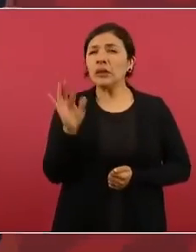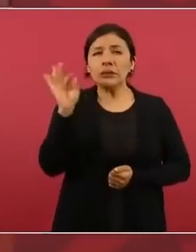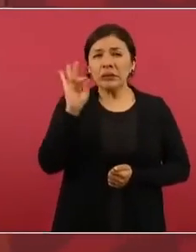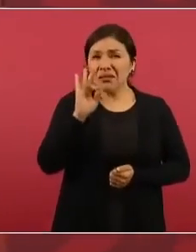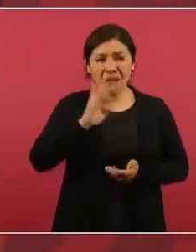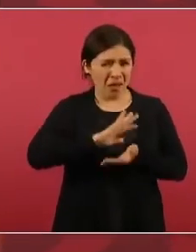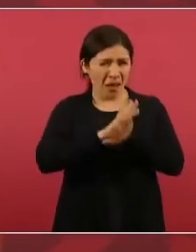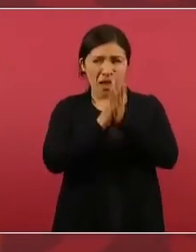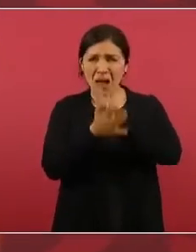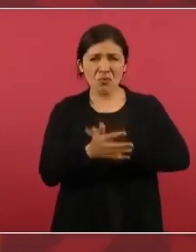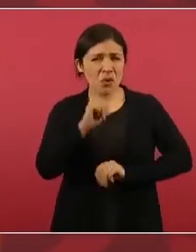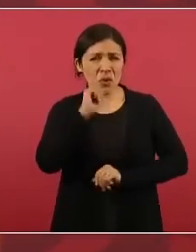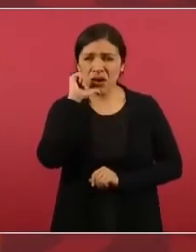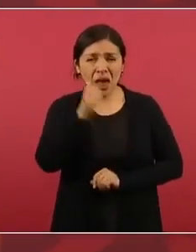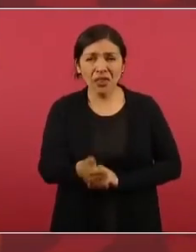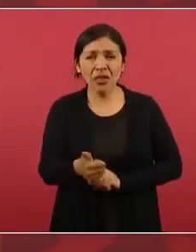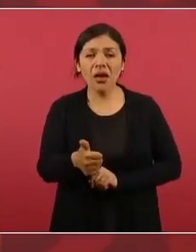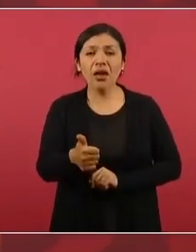hace